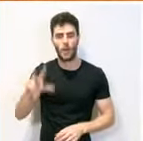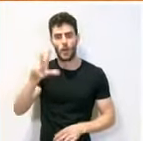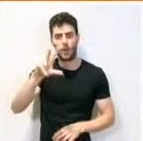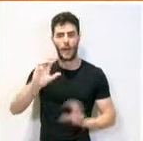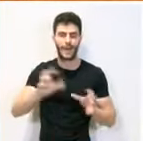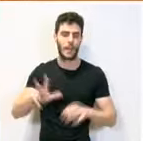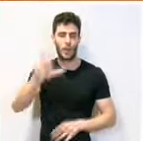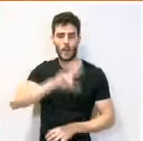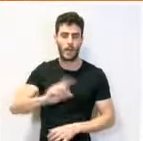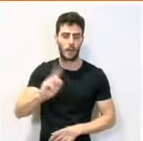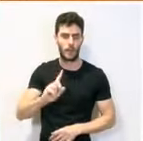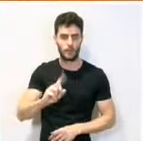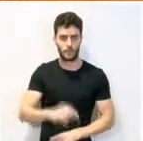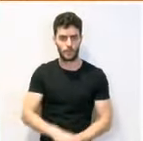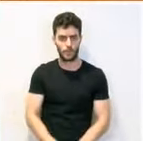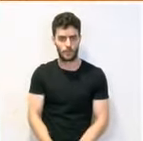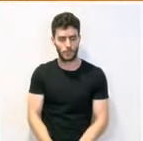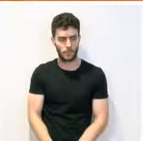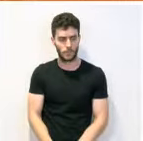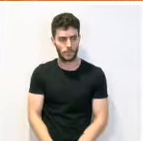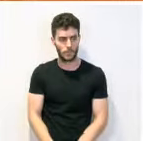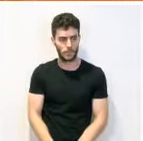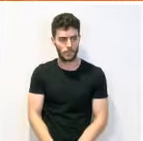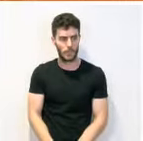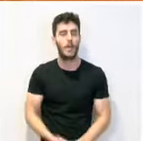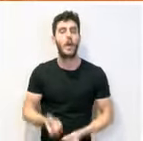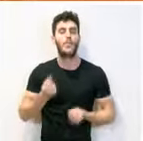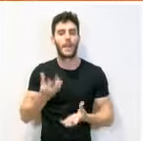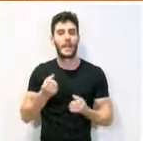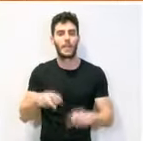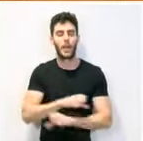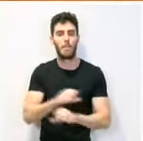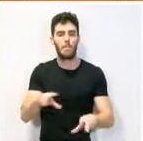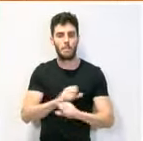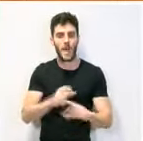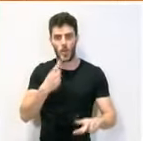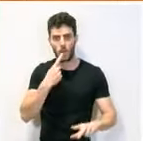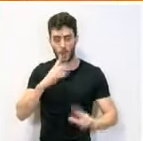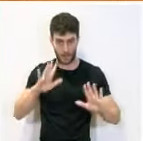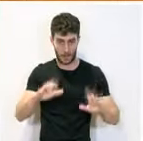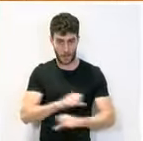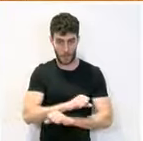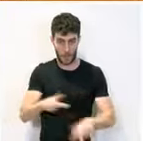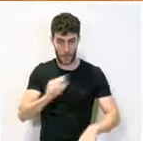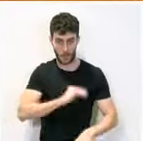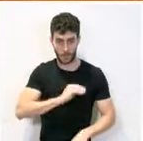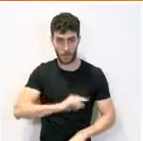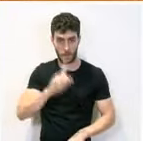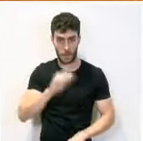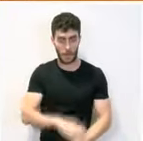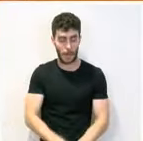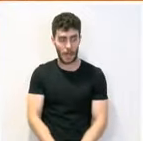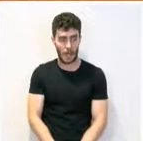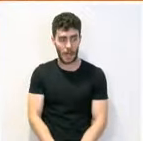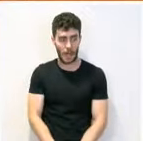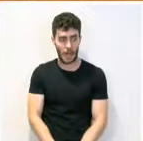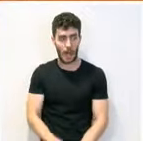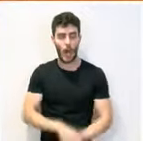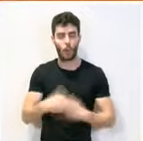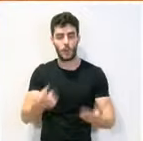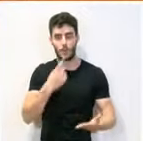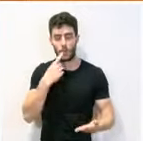cadena SER. Aún hizo unas declaraciones peores, bastante peores, que fue decir